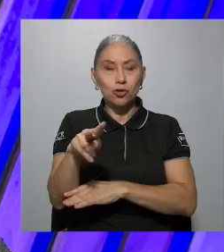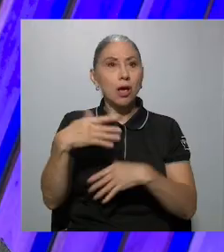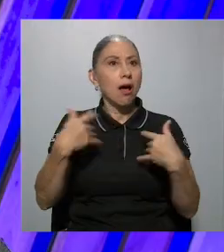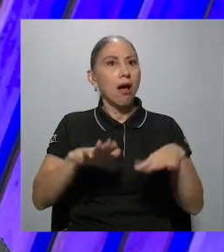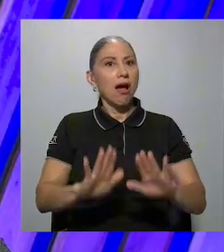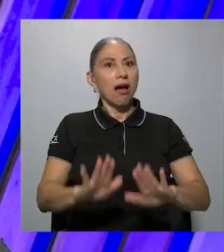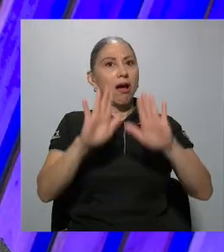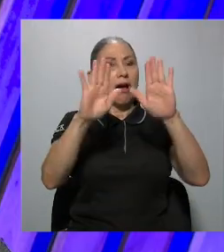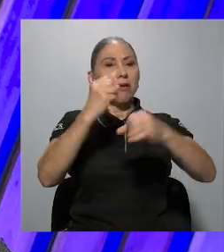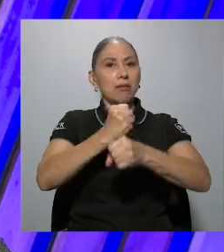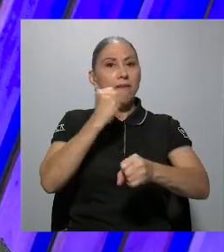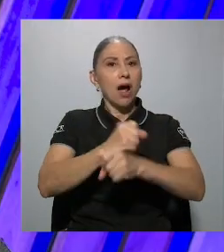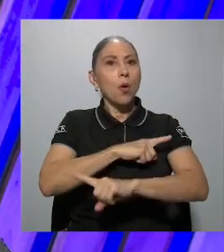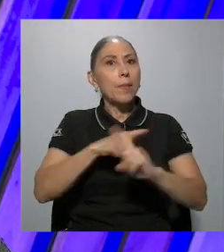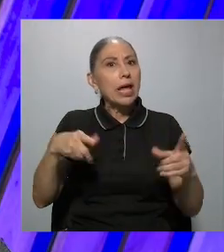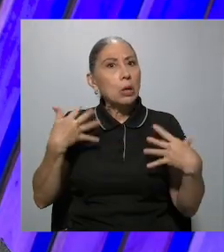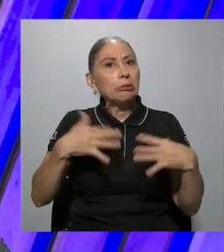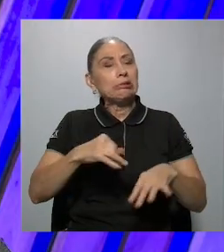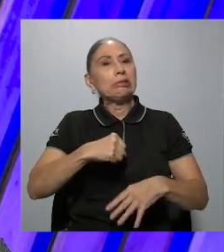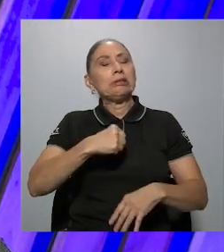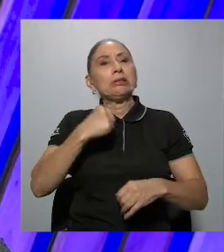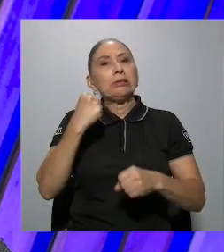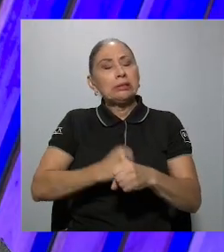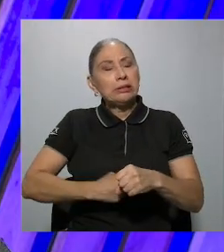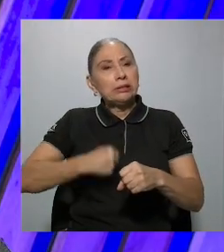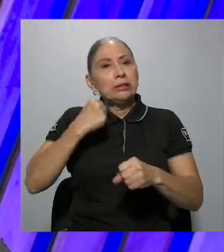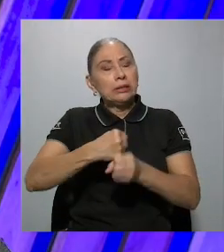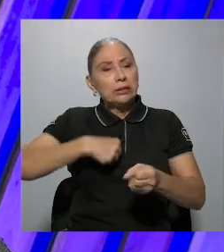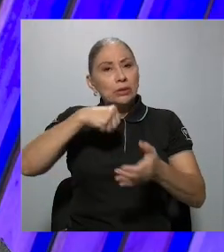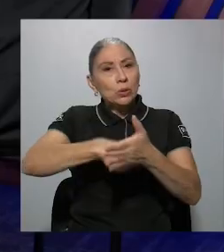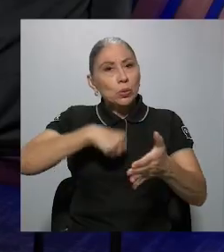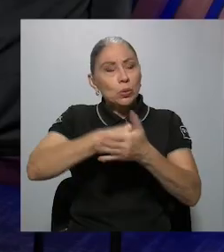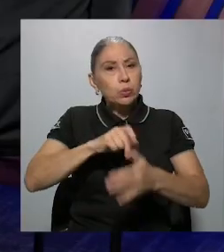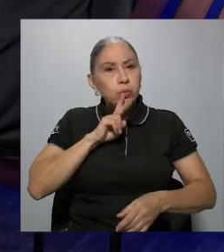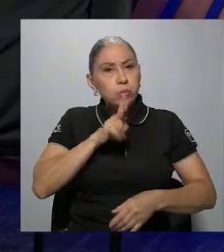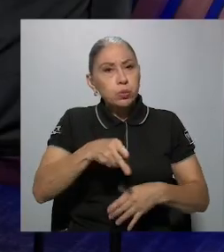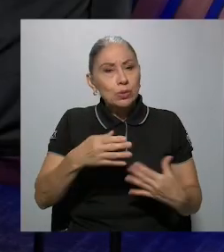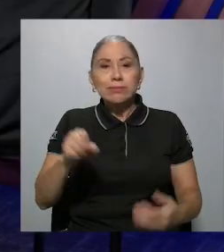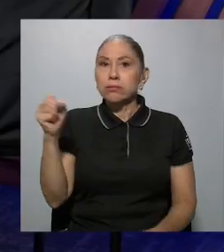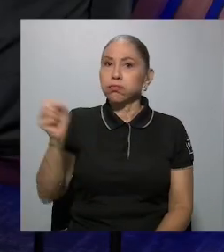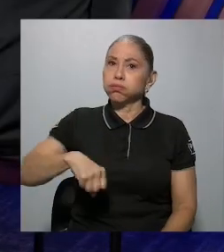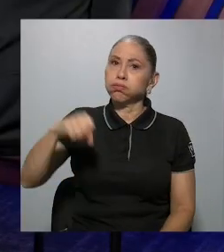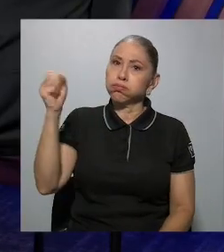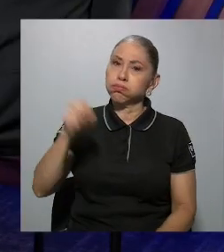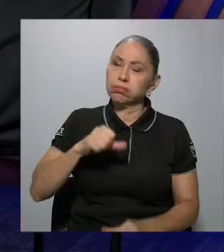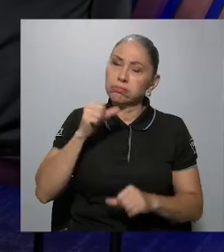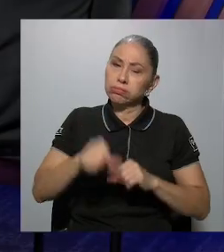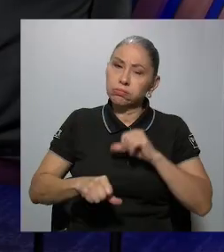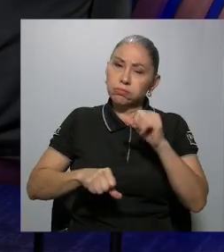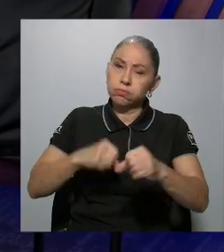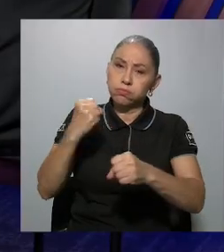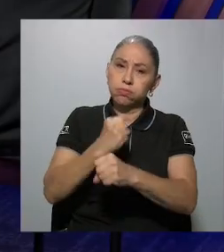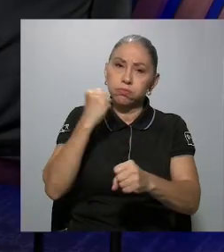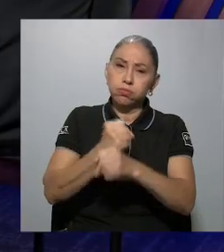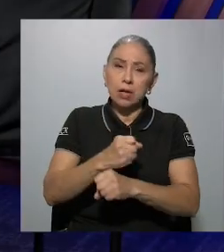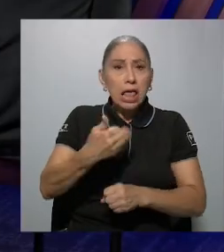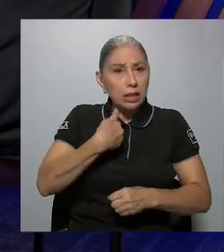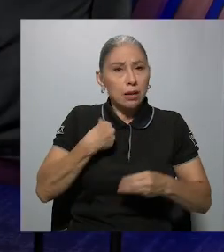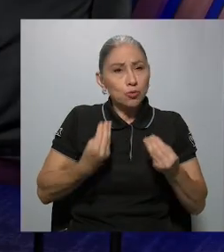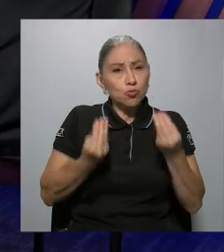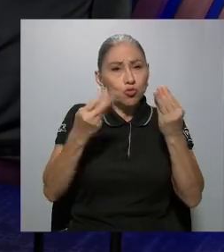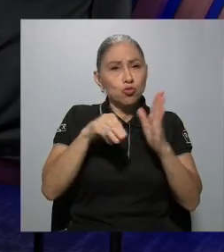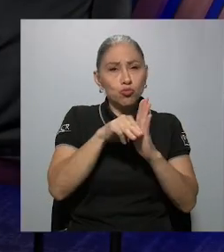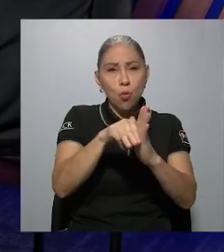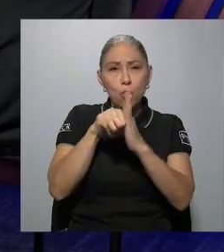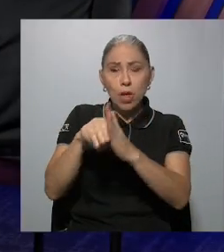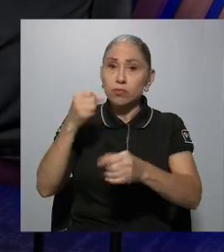Qué espléndido trabajo, pero de haber sido laboriosísimo, ¿no? Sí, fue muy laborioso. De hecho, manejamos